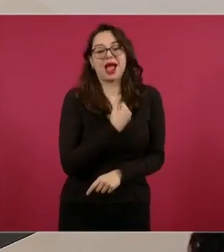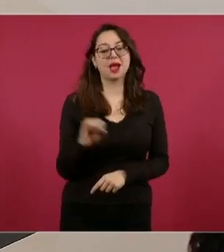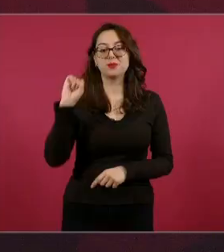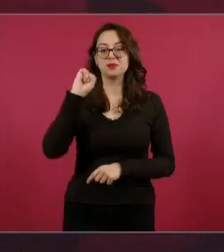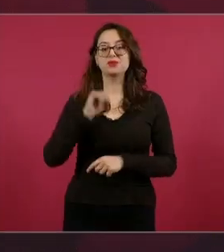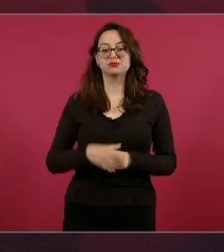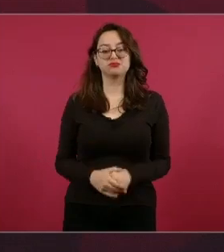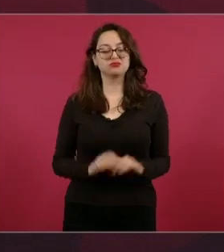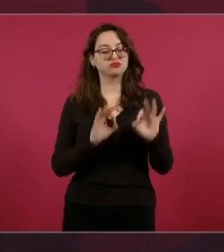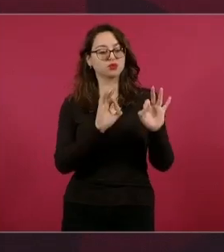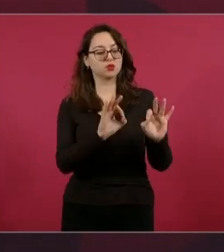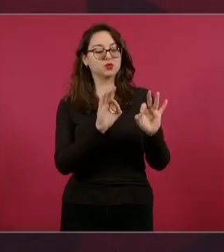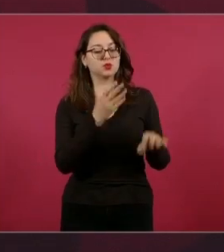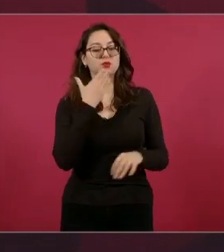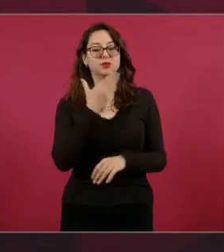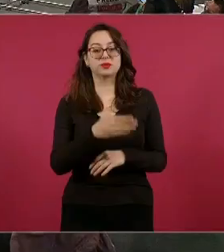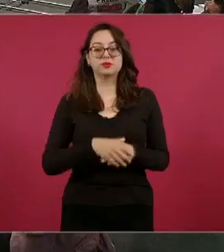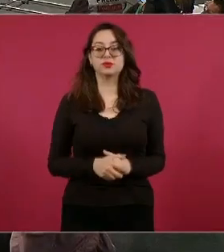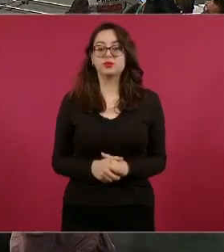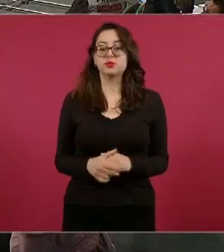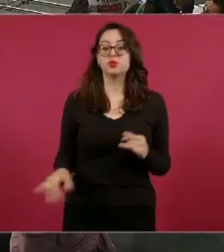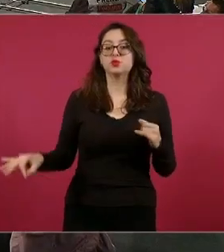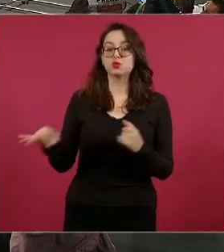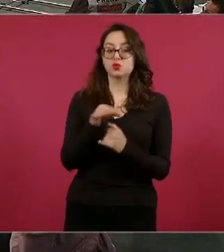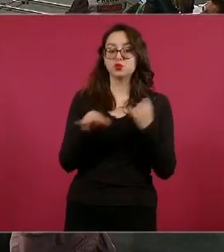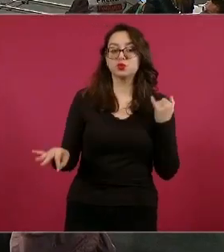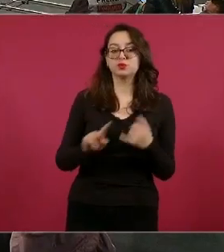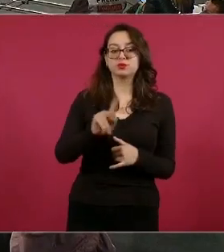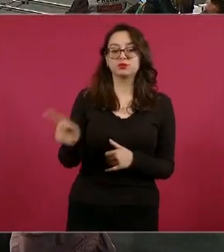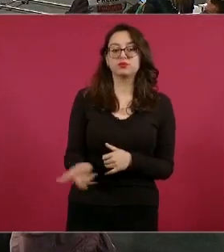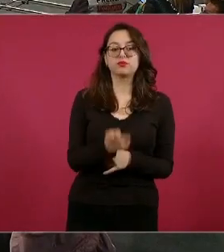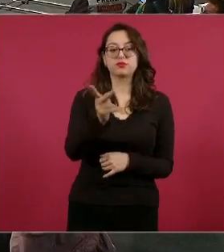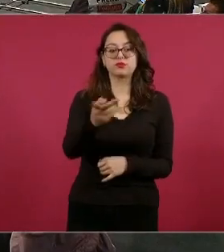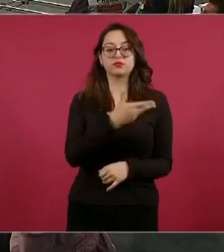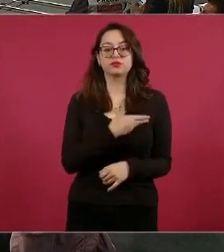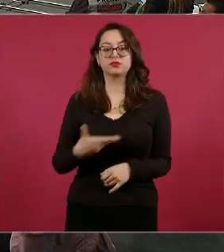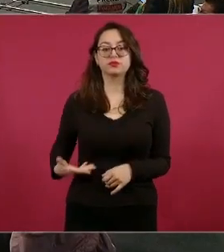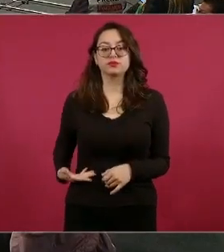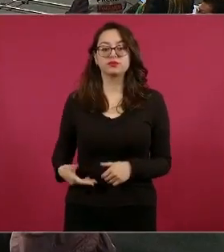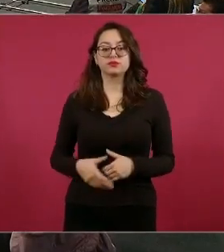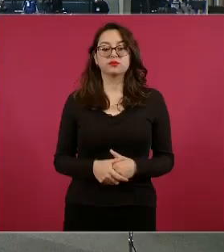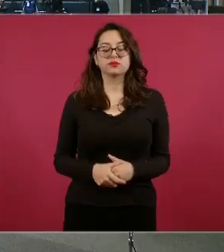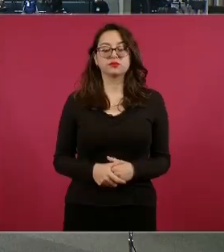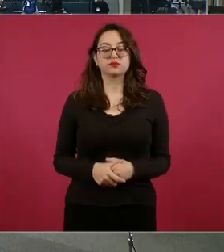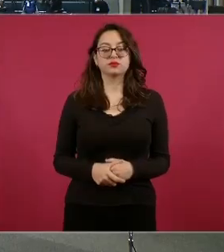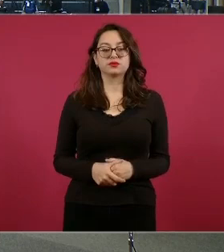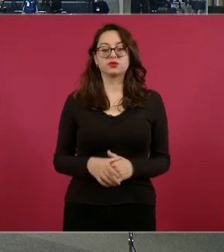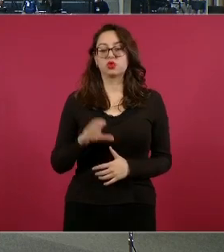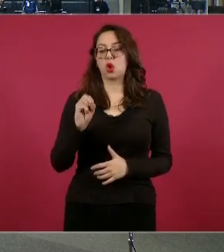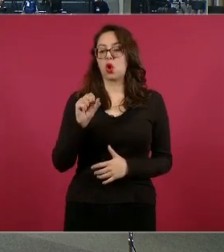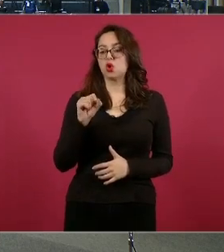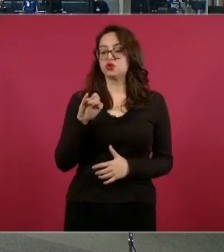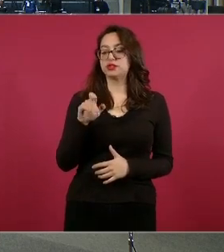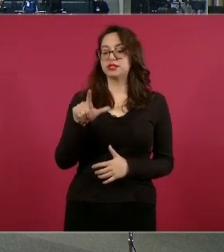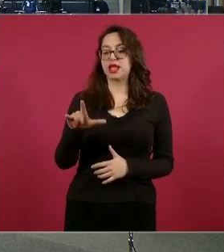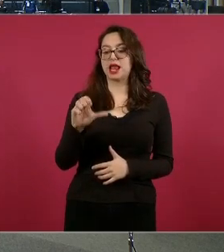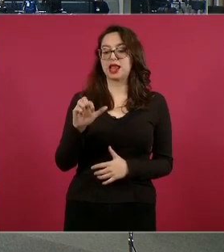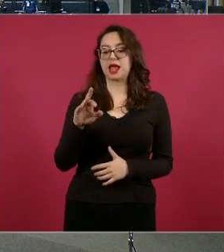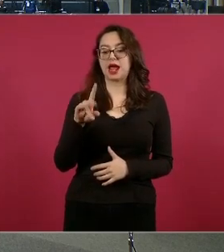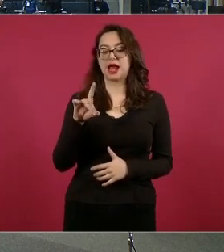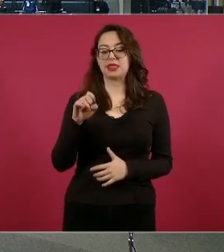buen cuadro. Bien. Finalmente, presidente, le decía de Ociel Cárdenas Guillén, un personaje